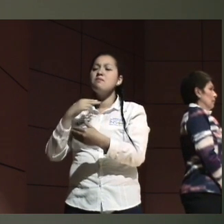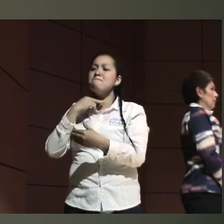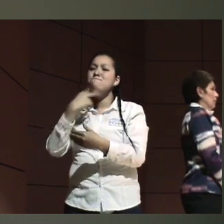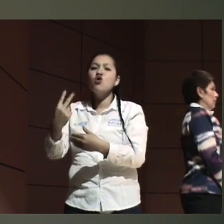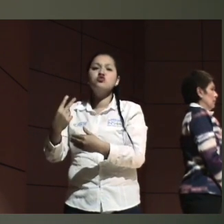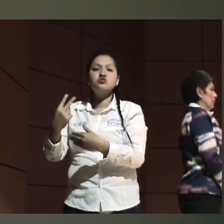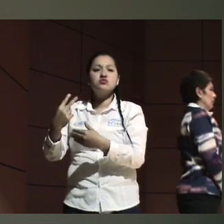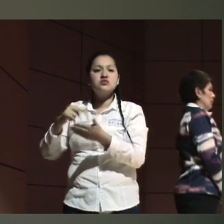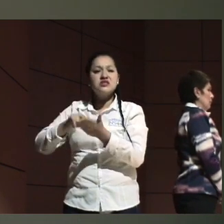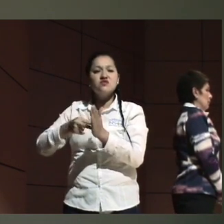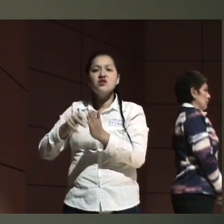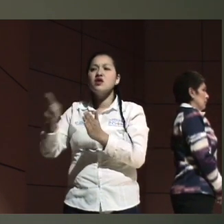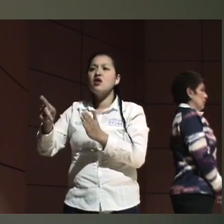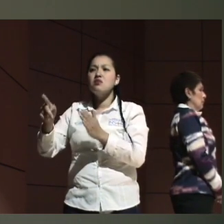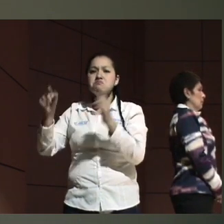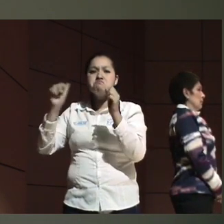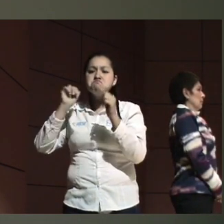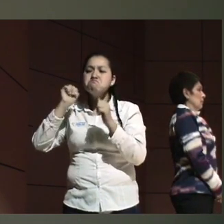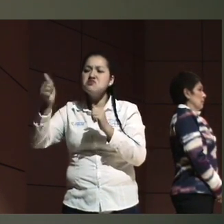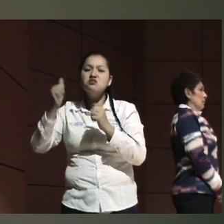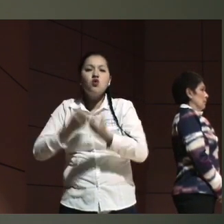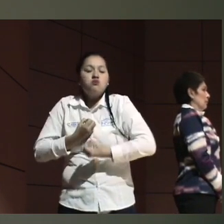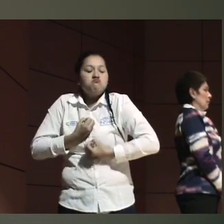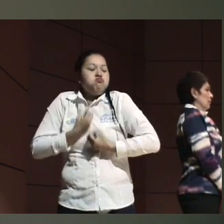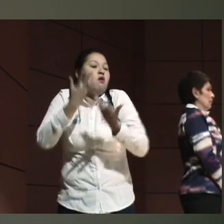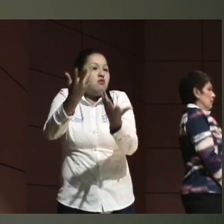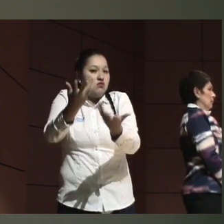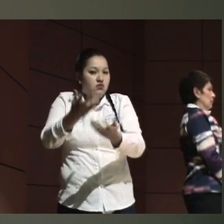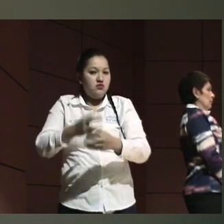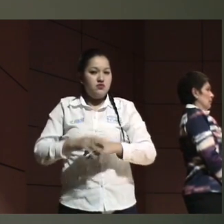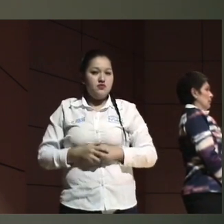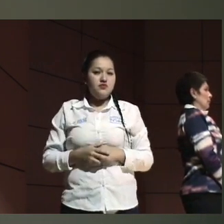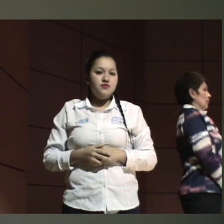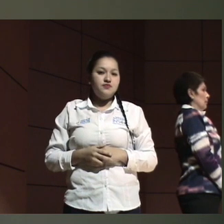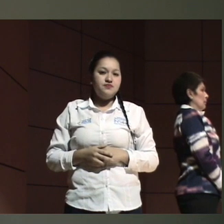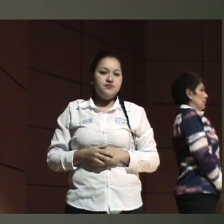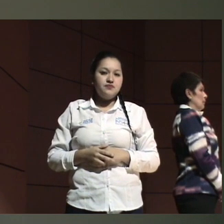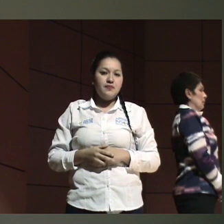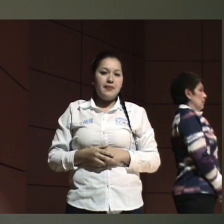que está haciendo sustraída de toda suerte de derechas